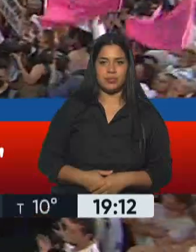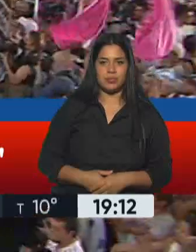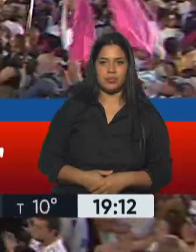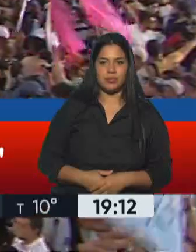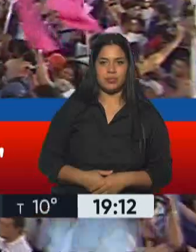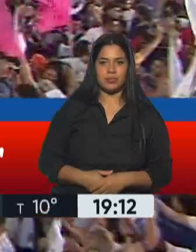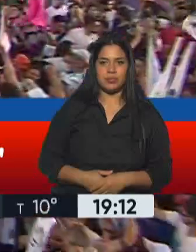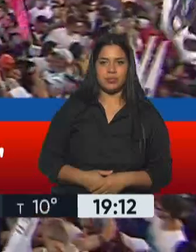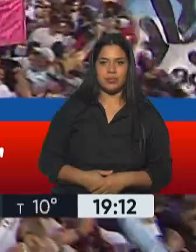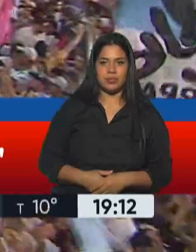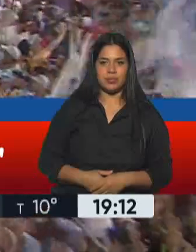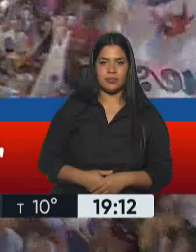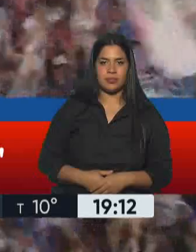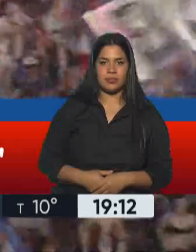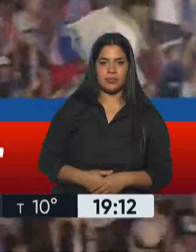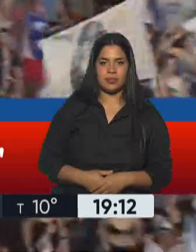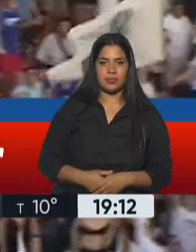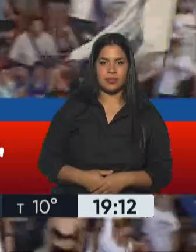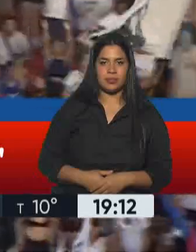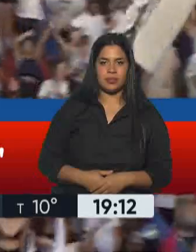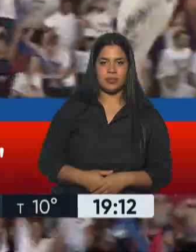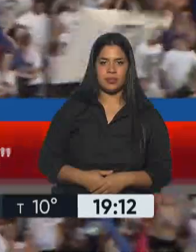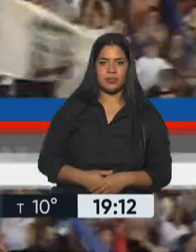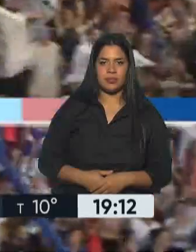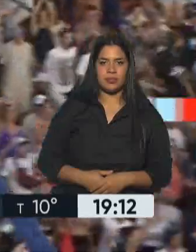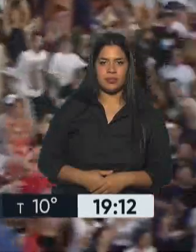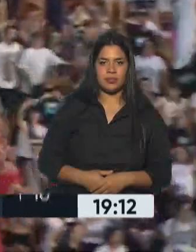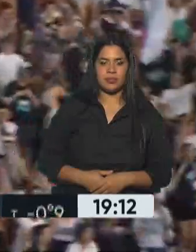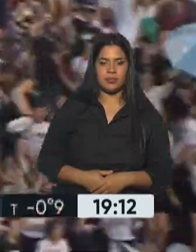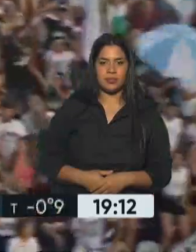En este fin velado, en blanca noche,